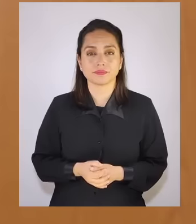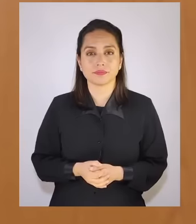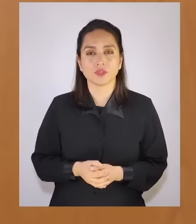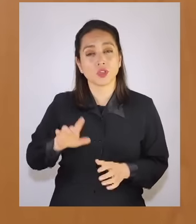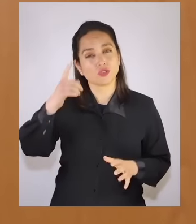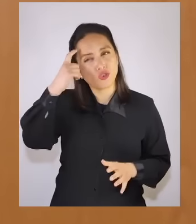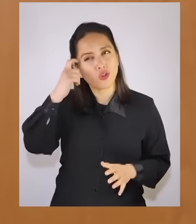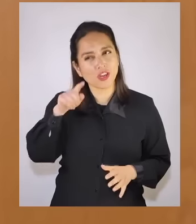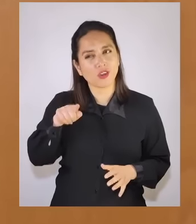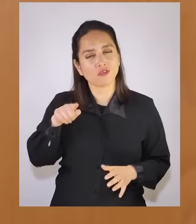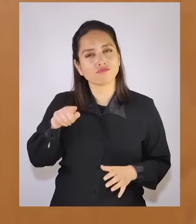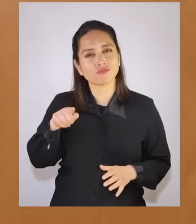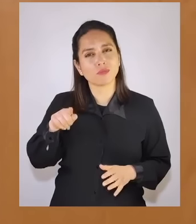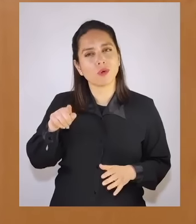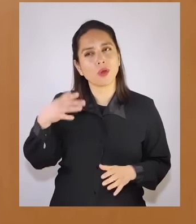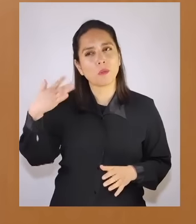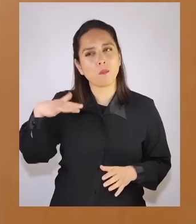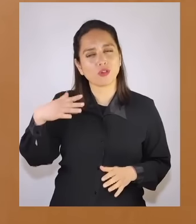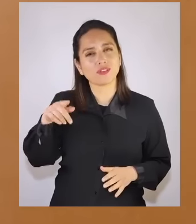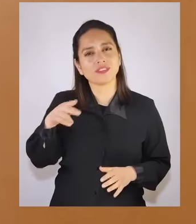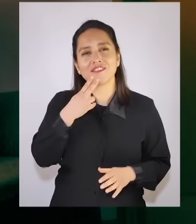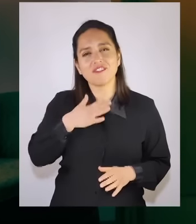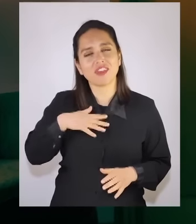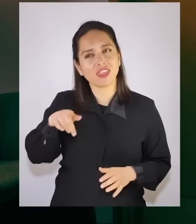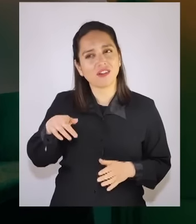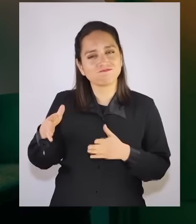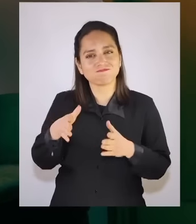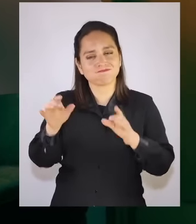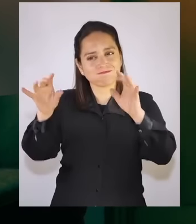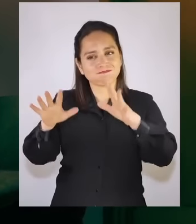Yo creo que eso marca un poco su destino también.